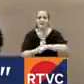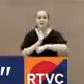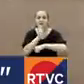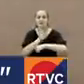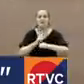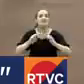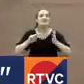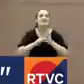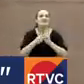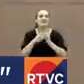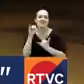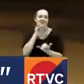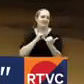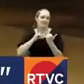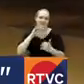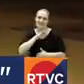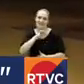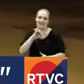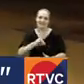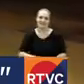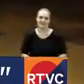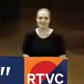de Cali.